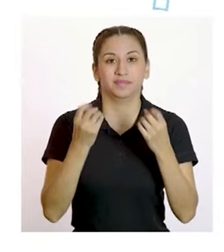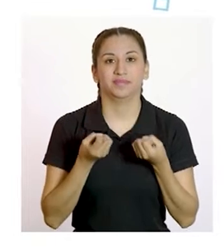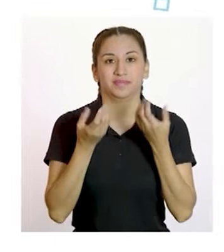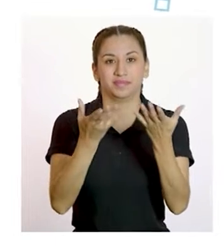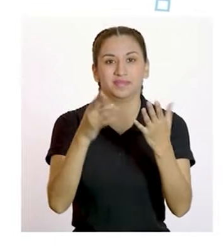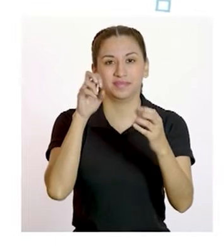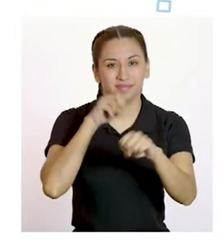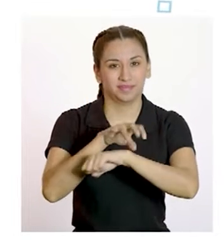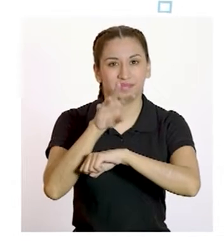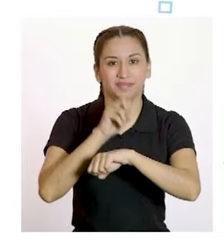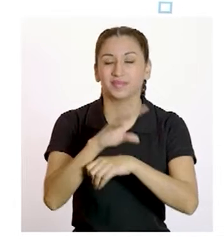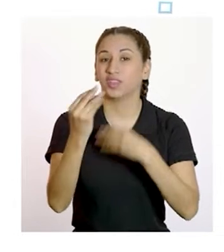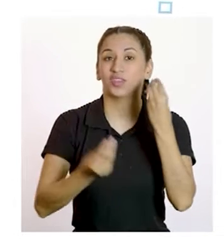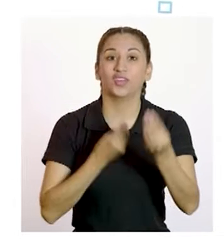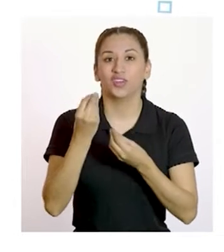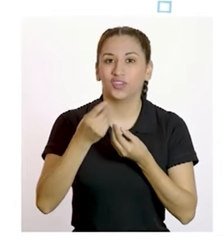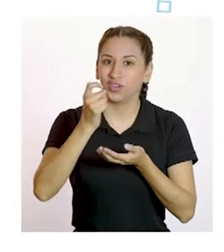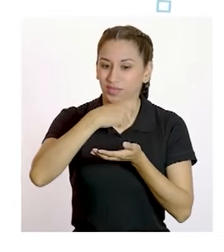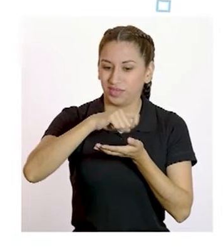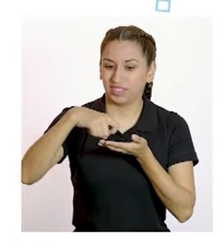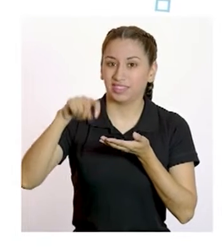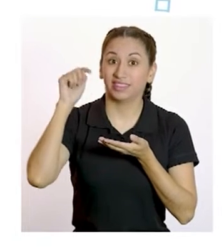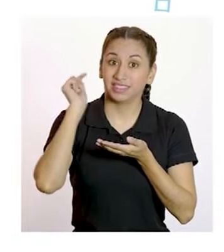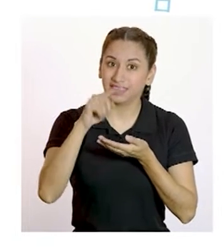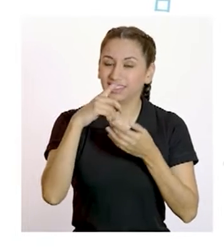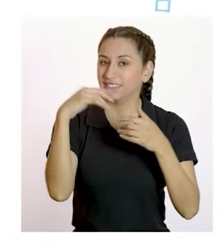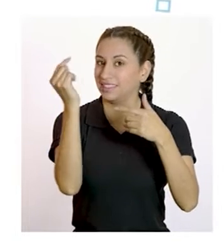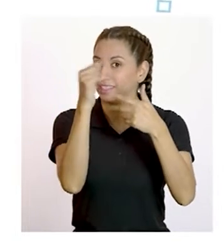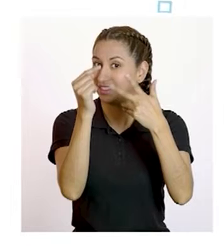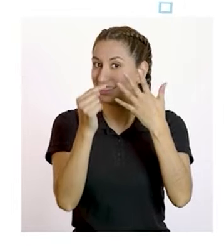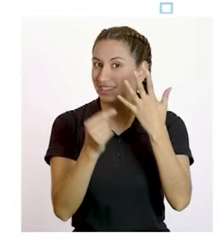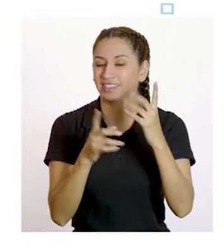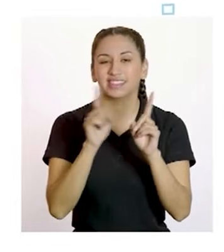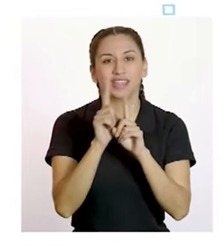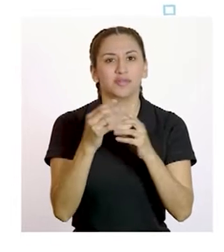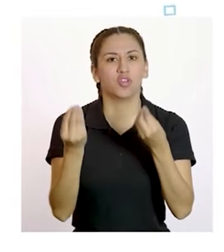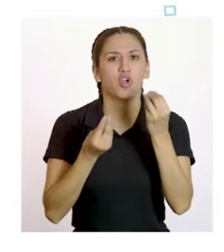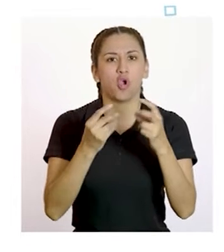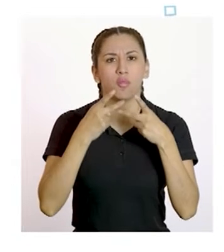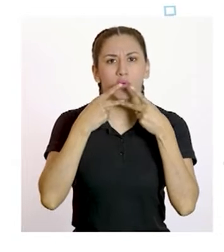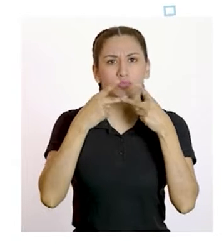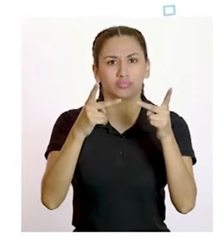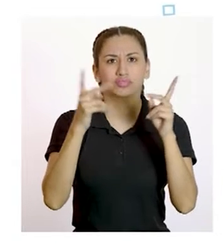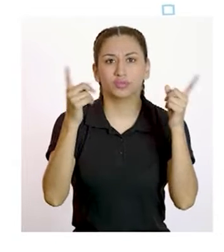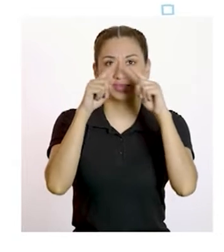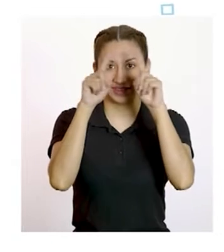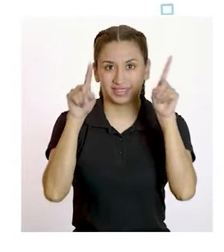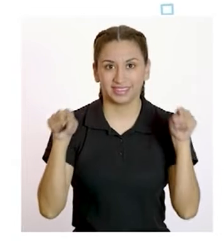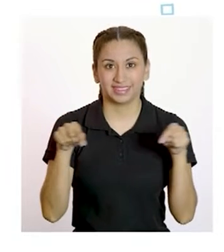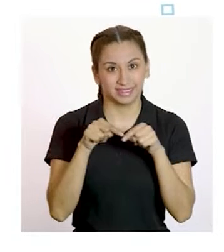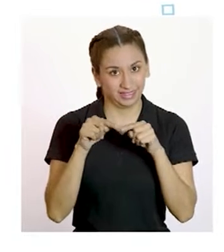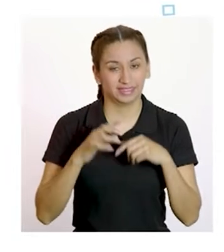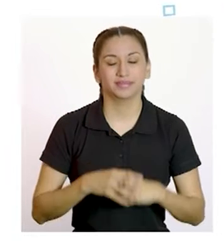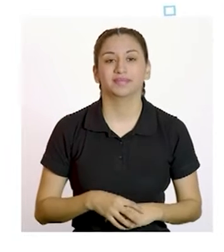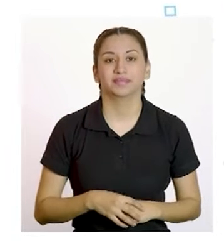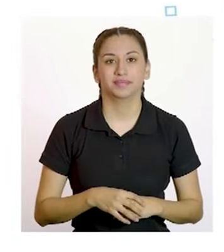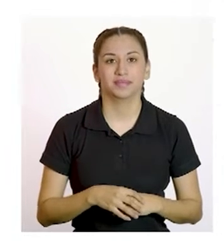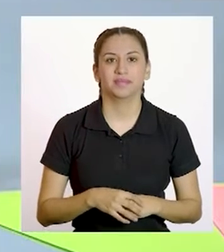se brindarán orientaciones sobre cómo escribir estas recomendaciones y de qué manera publicarlas en una